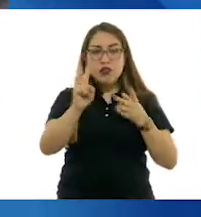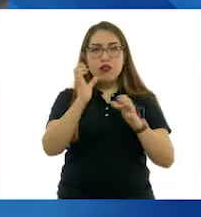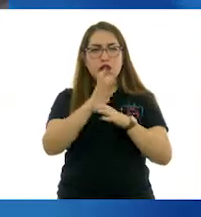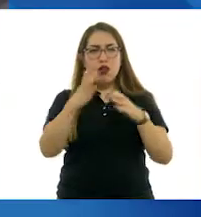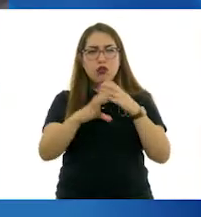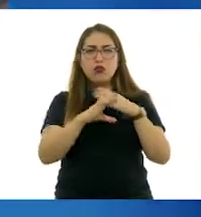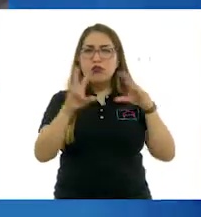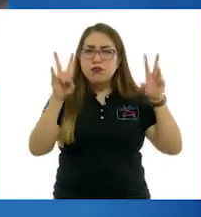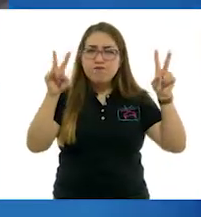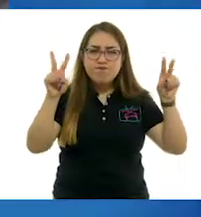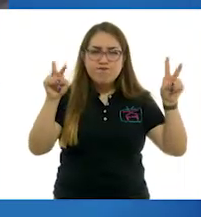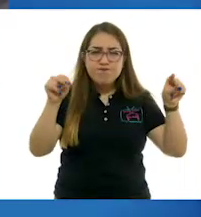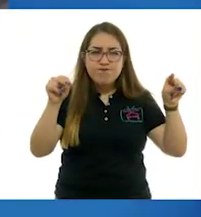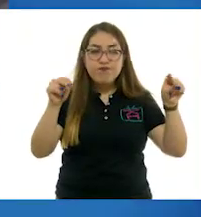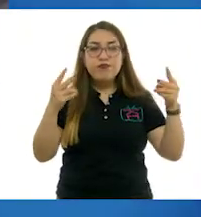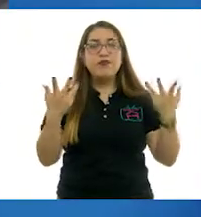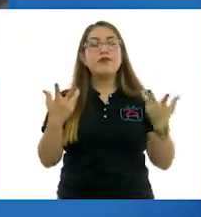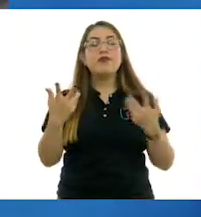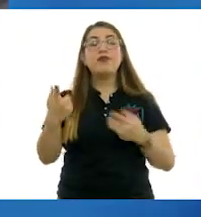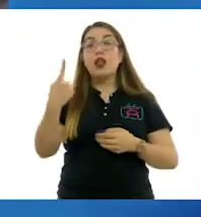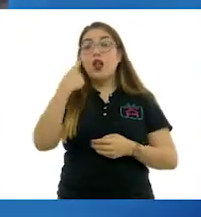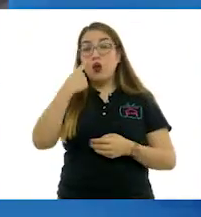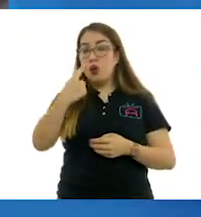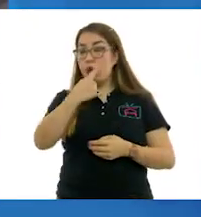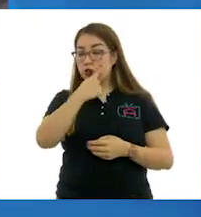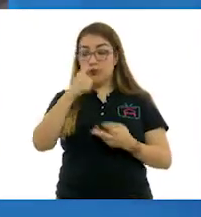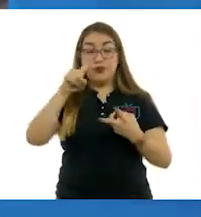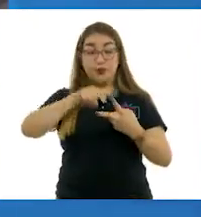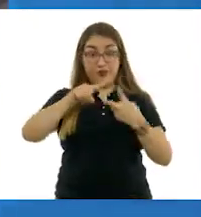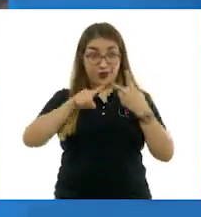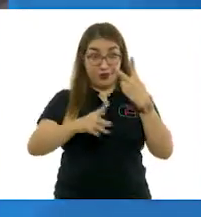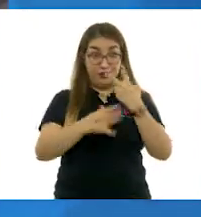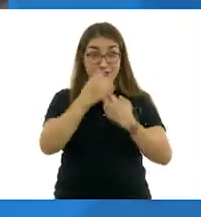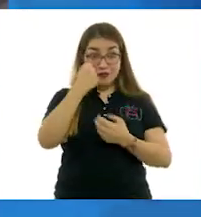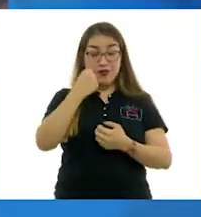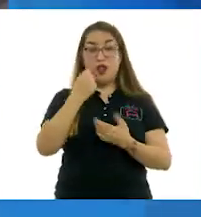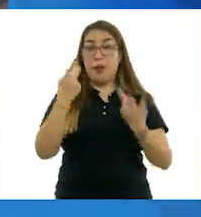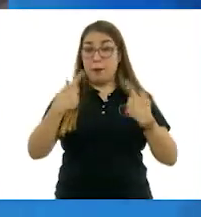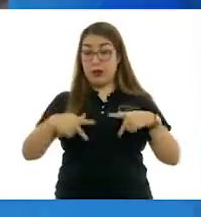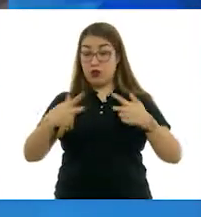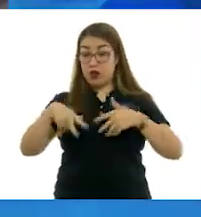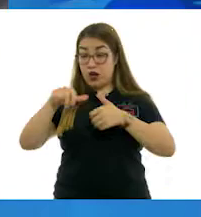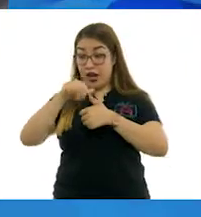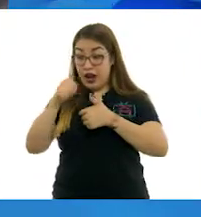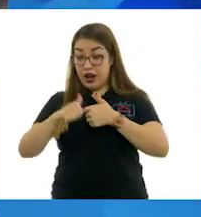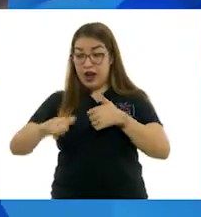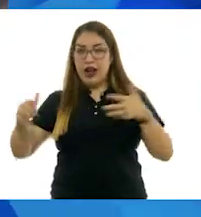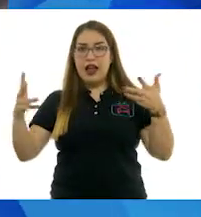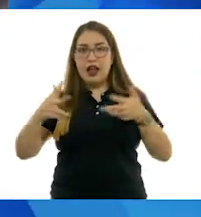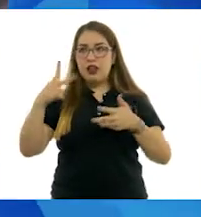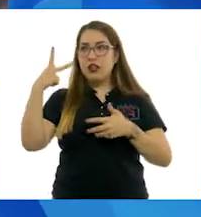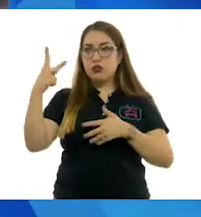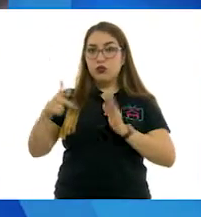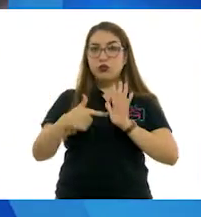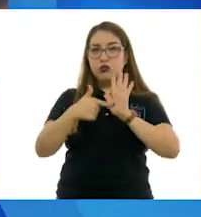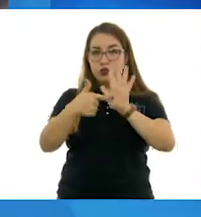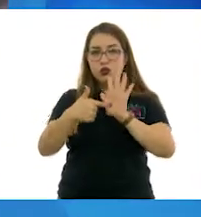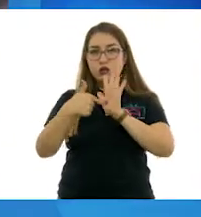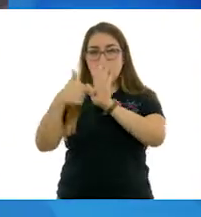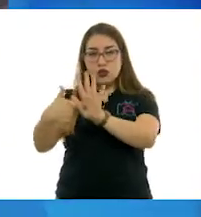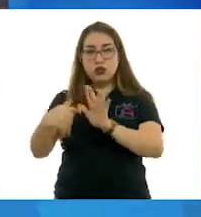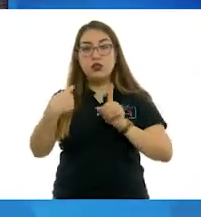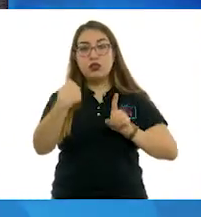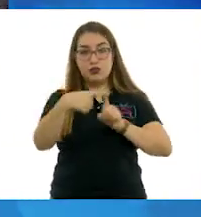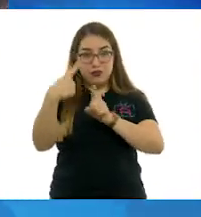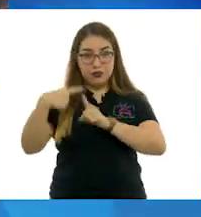observar. Por remedio de las texturas, los artistas intentan imitar en sus representaciones